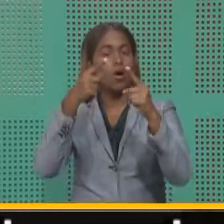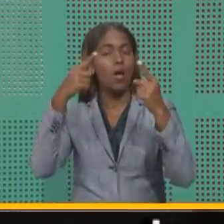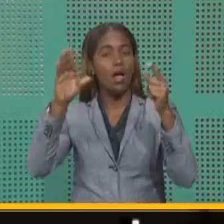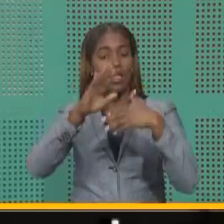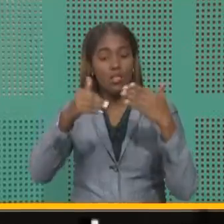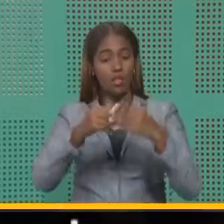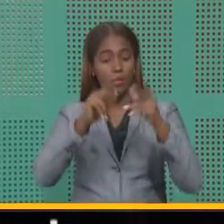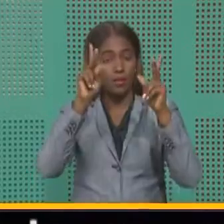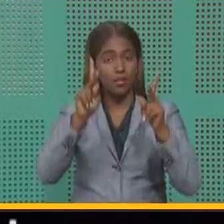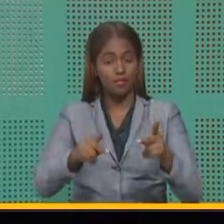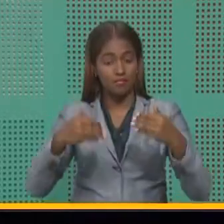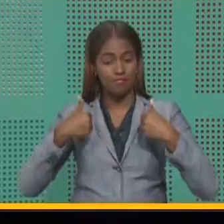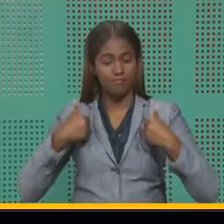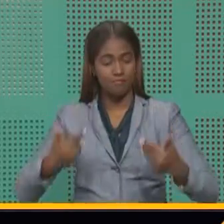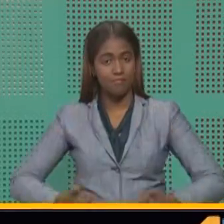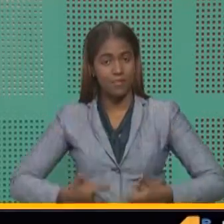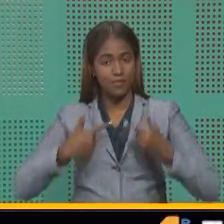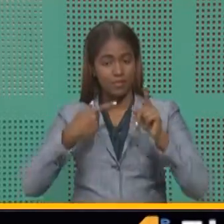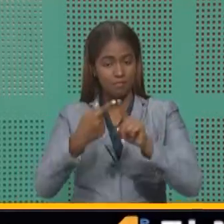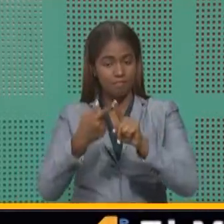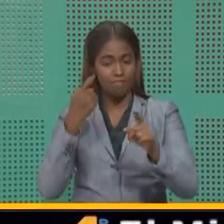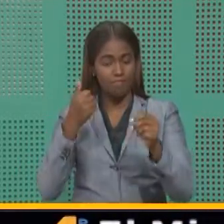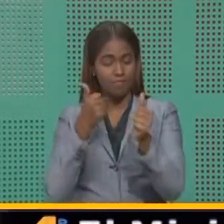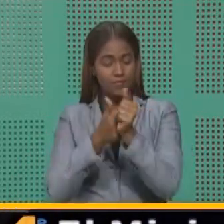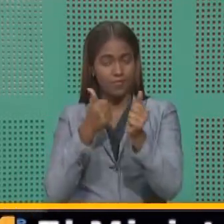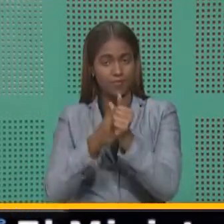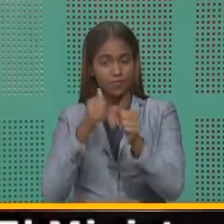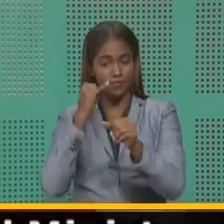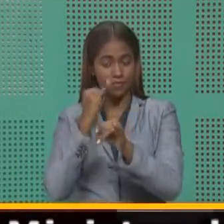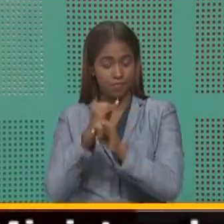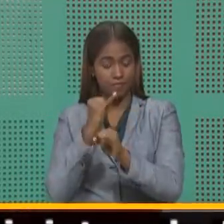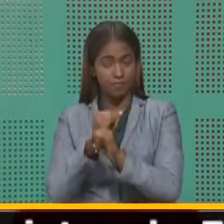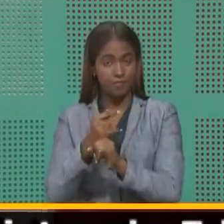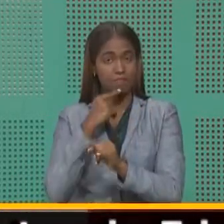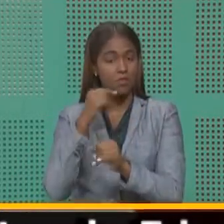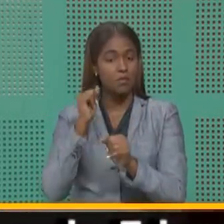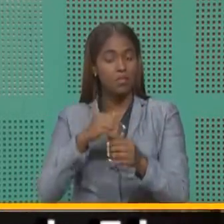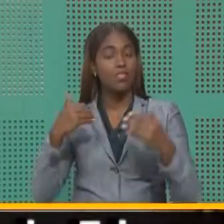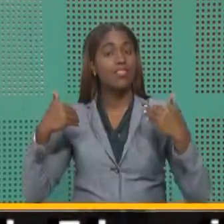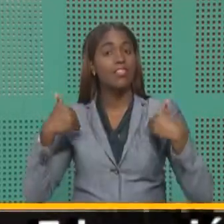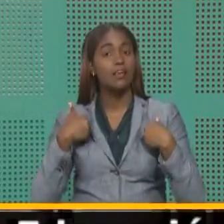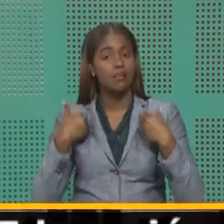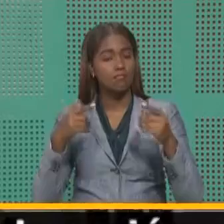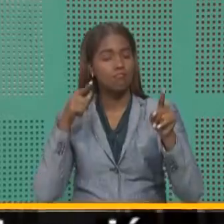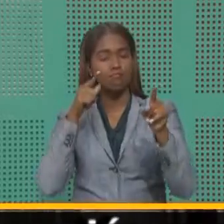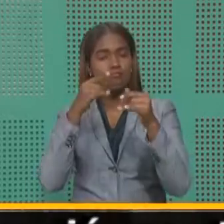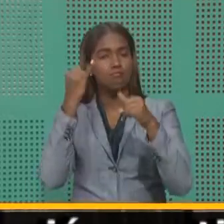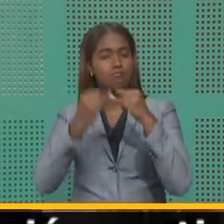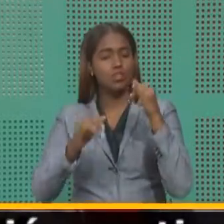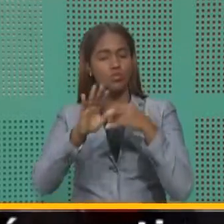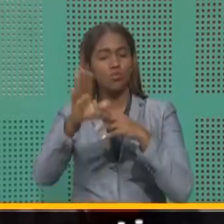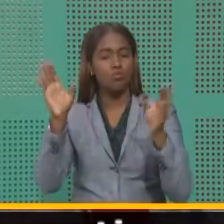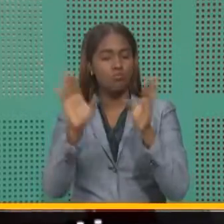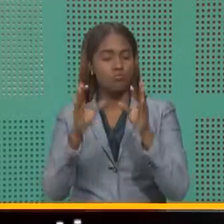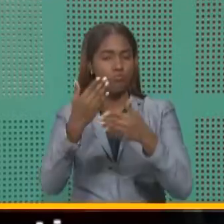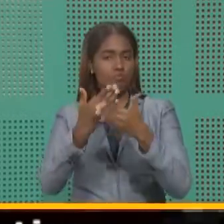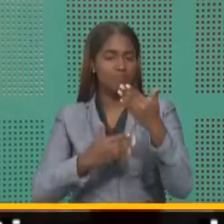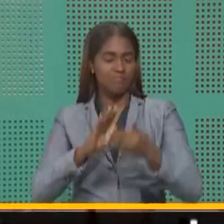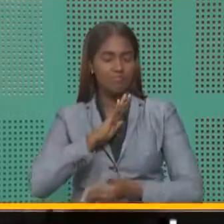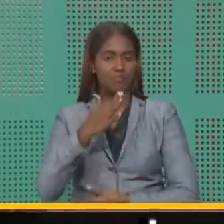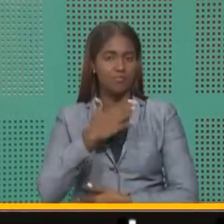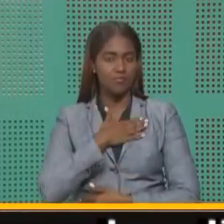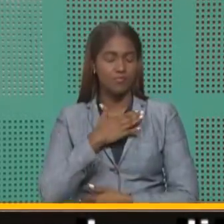ciudadanos con viviendas procedentes de esta institución puedan obtener finalmente sub título de